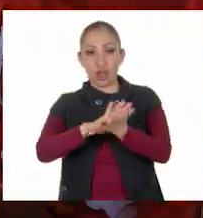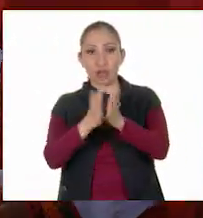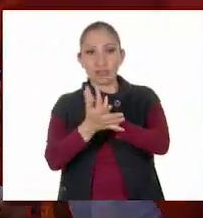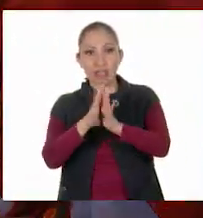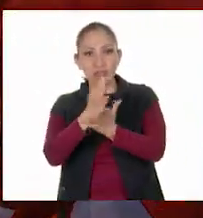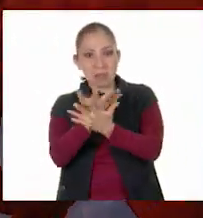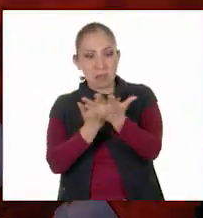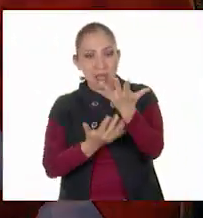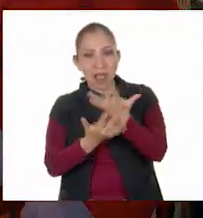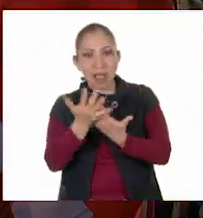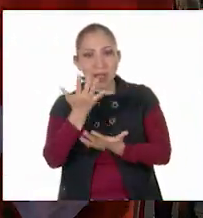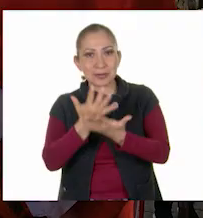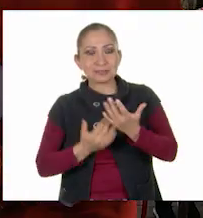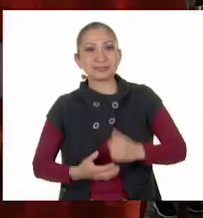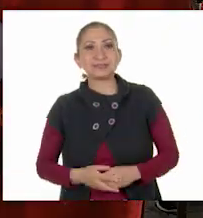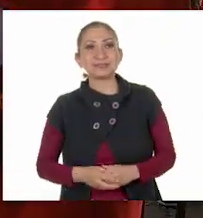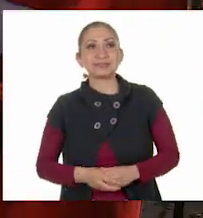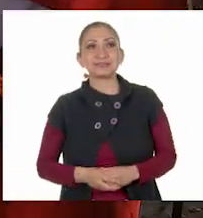Tortillas hechas a mano.